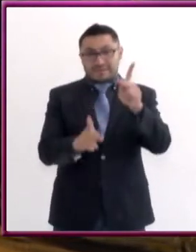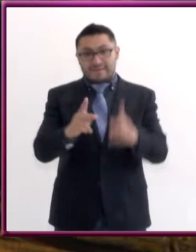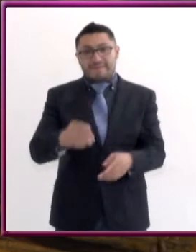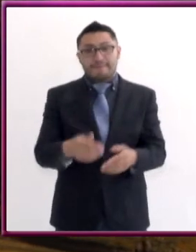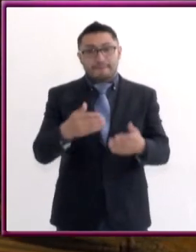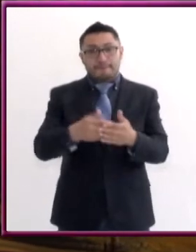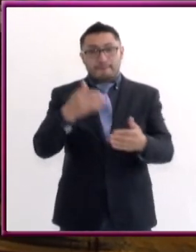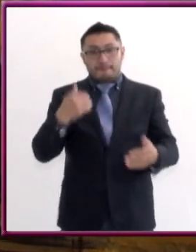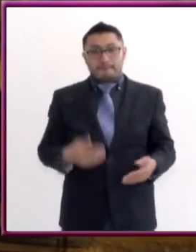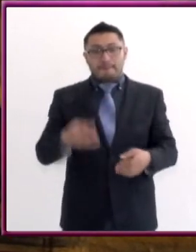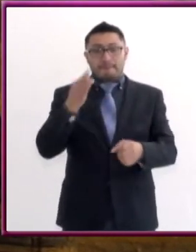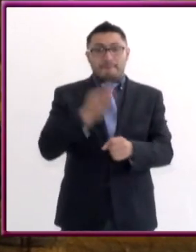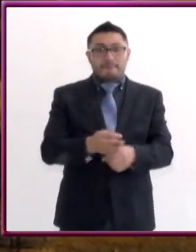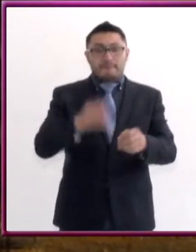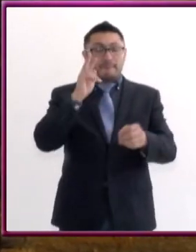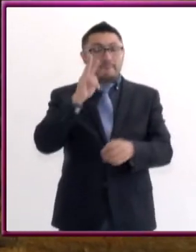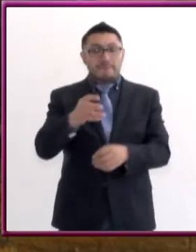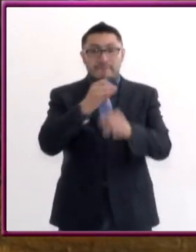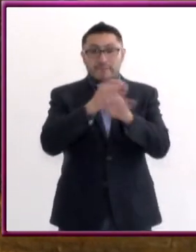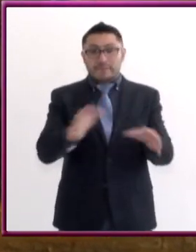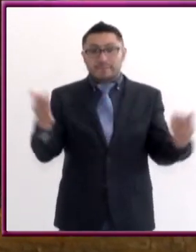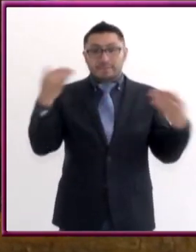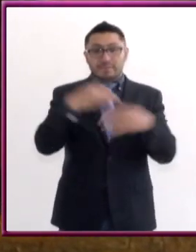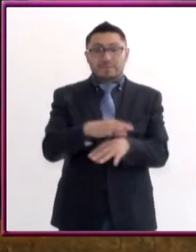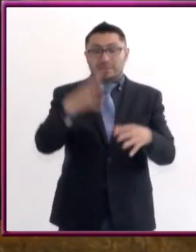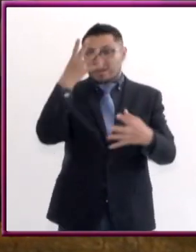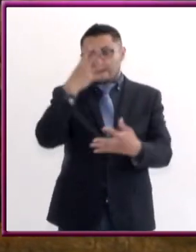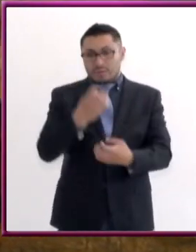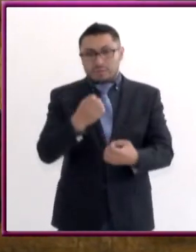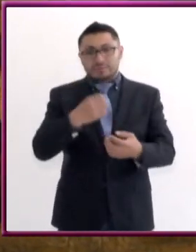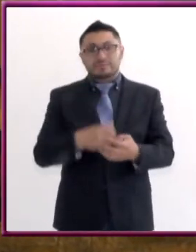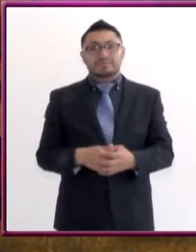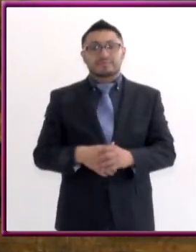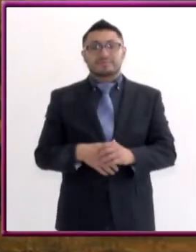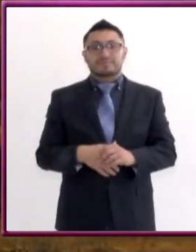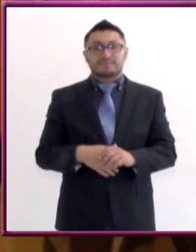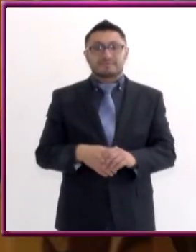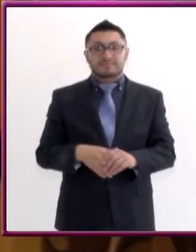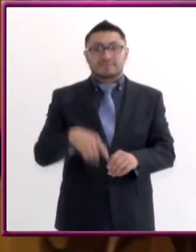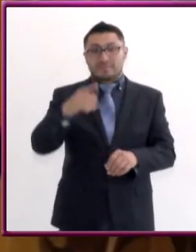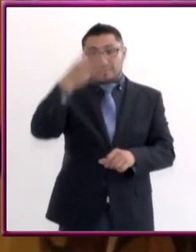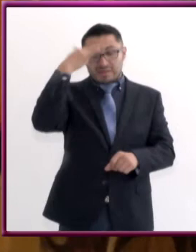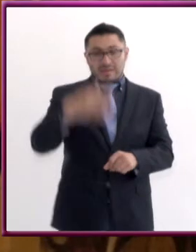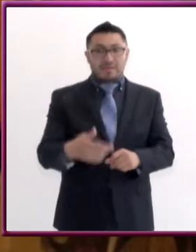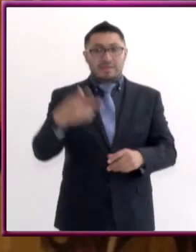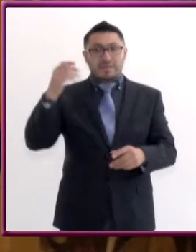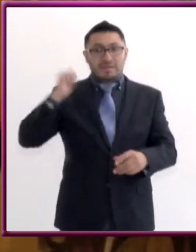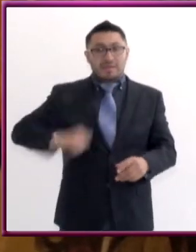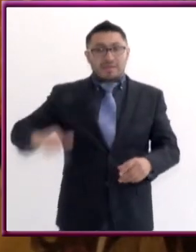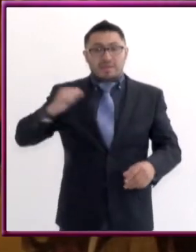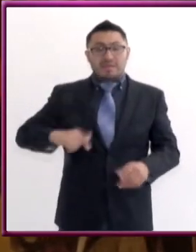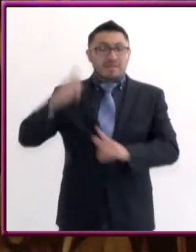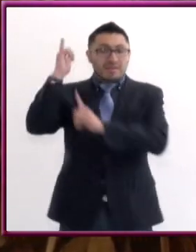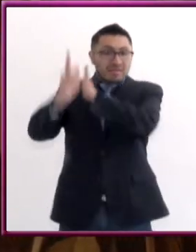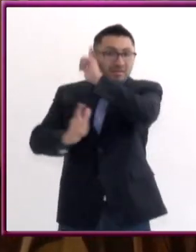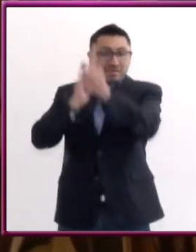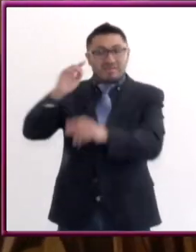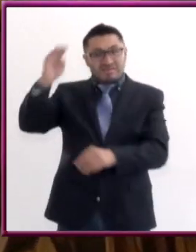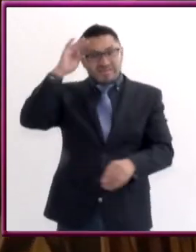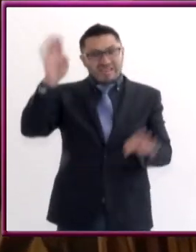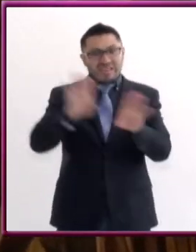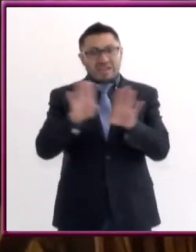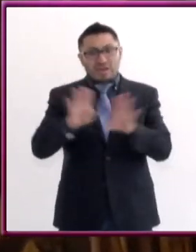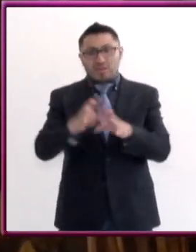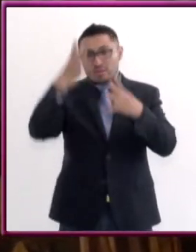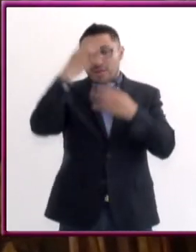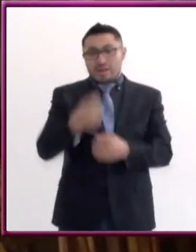esta charla. Antes, escuchemos algunos datos históricos sobre la tristeza. ¿Sabías que los griegos de la antigüedad pensaban